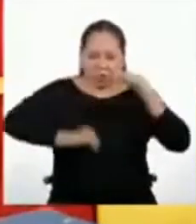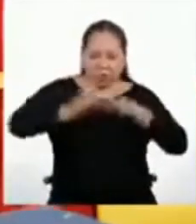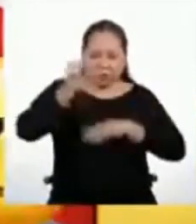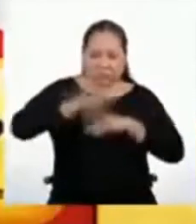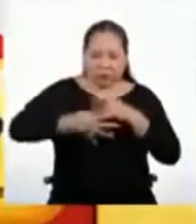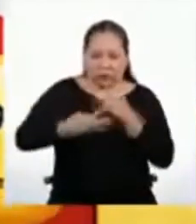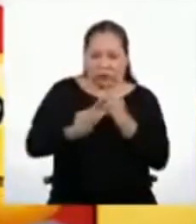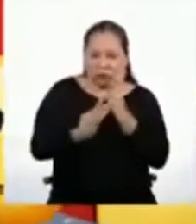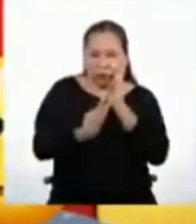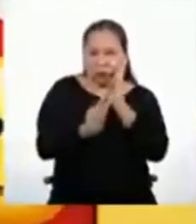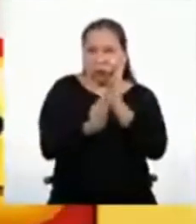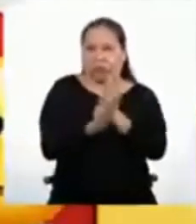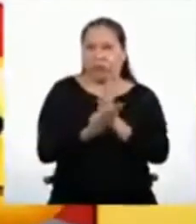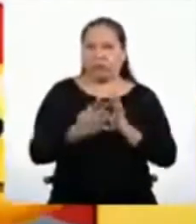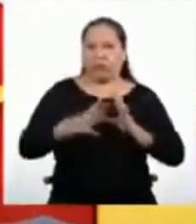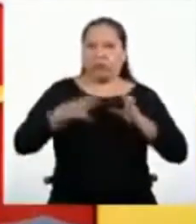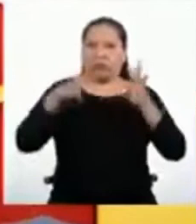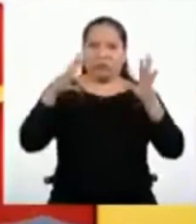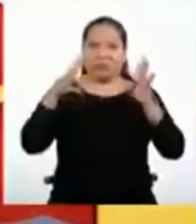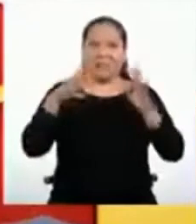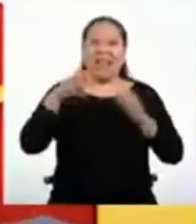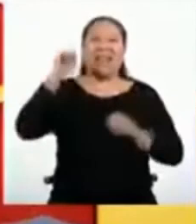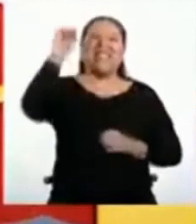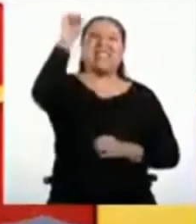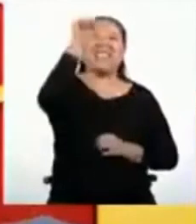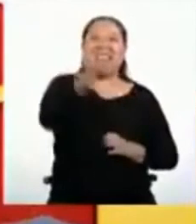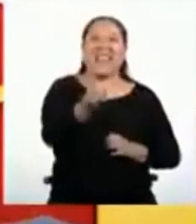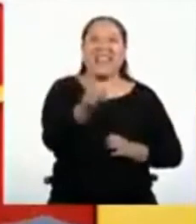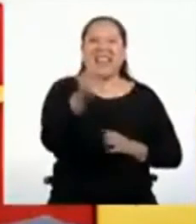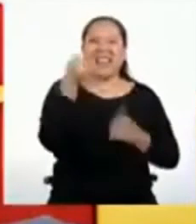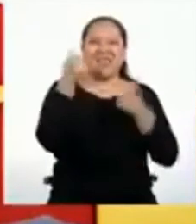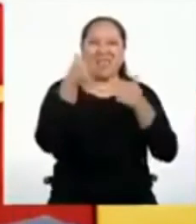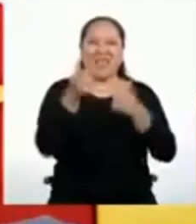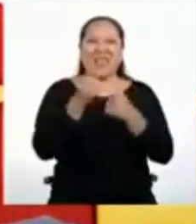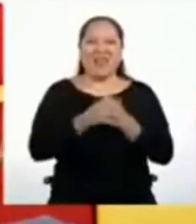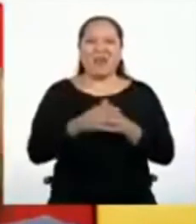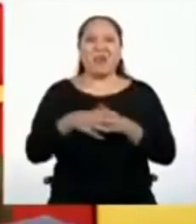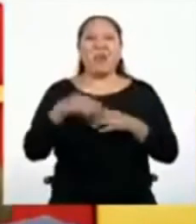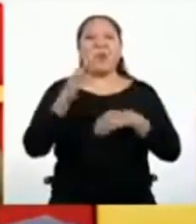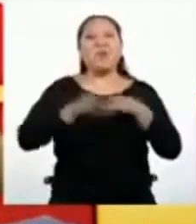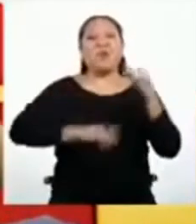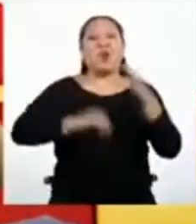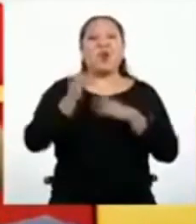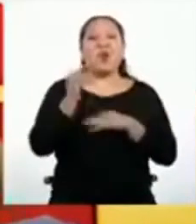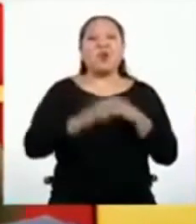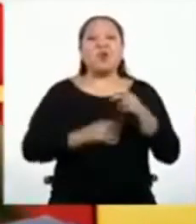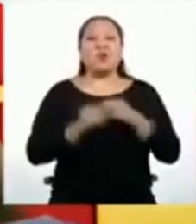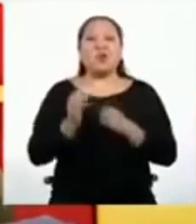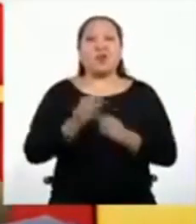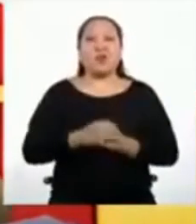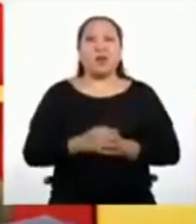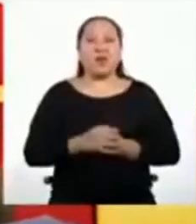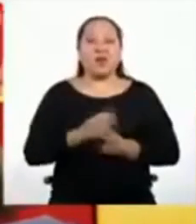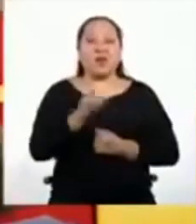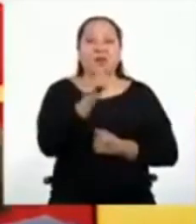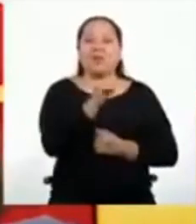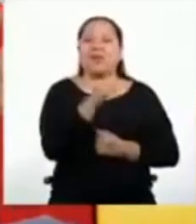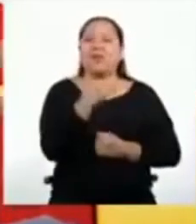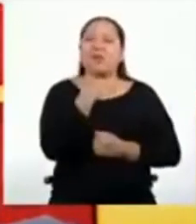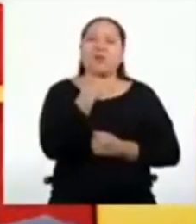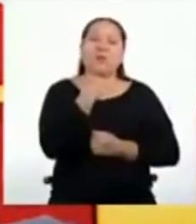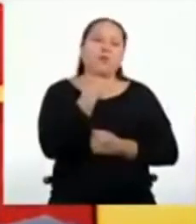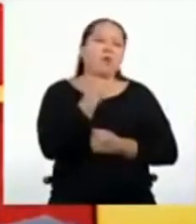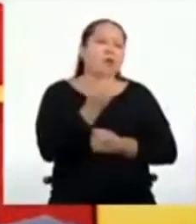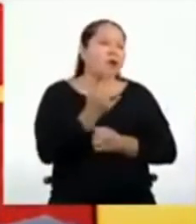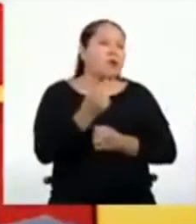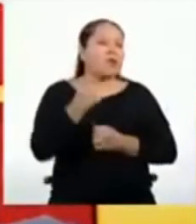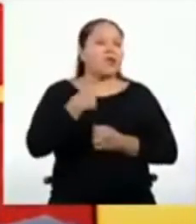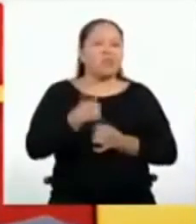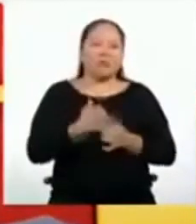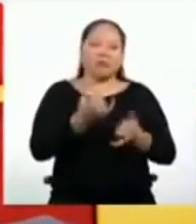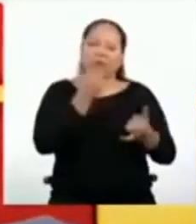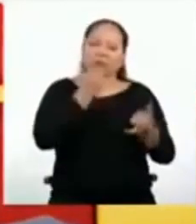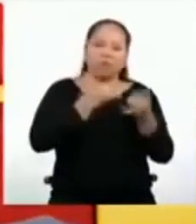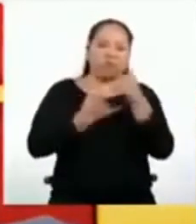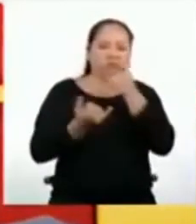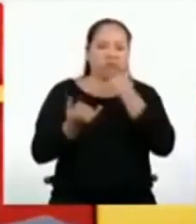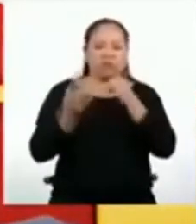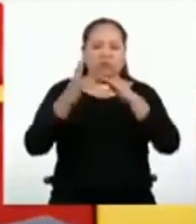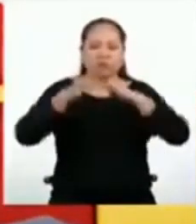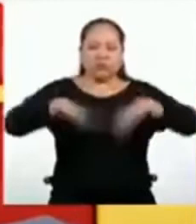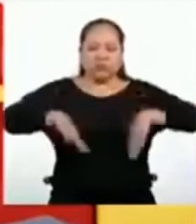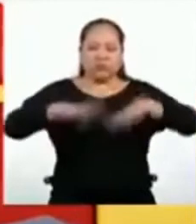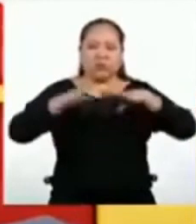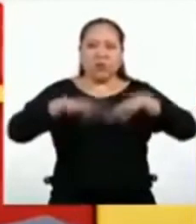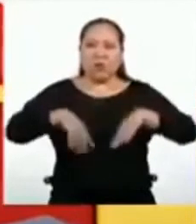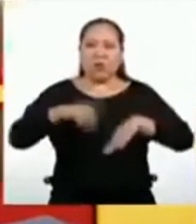de naipes? ¡Eso! Vamos a construirlos. Y no me importa si fracaso, igual no voy a